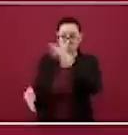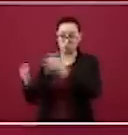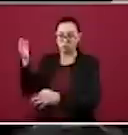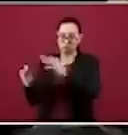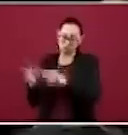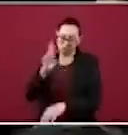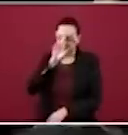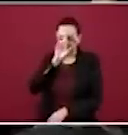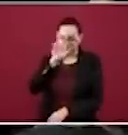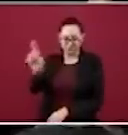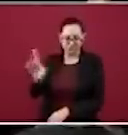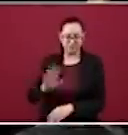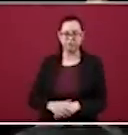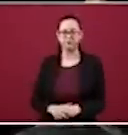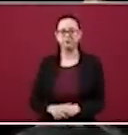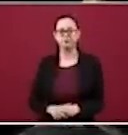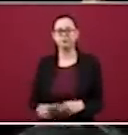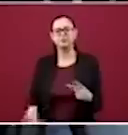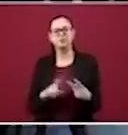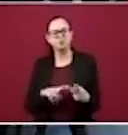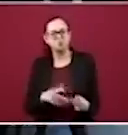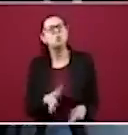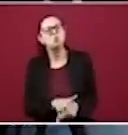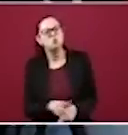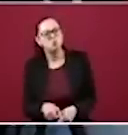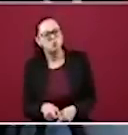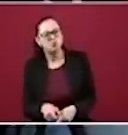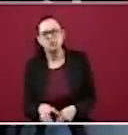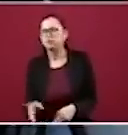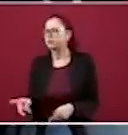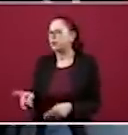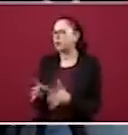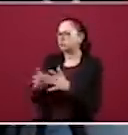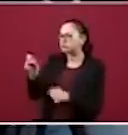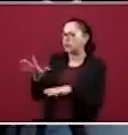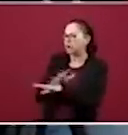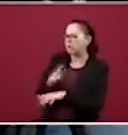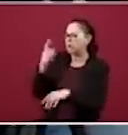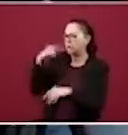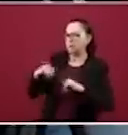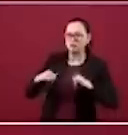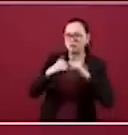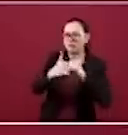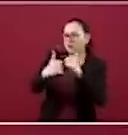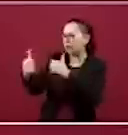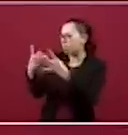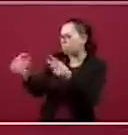La segunda. La posibilidad de impulsar una reforma constitucional para desaparecer los órganos. No,